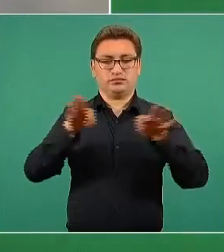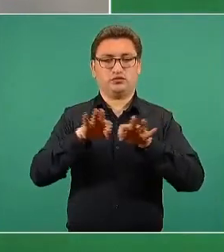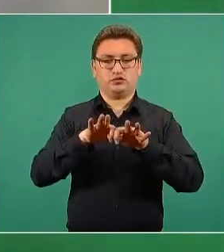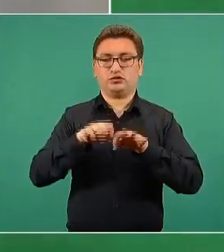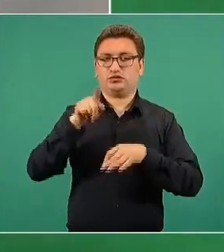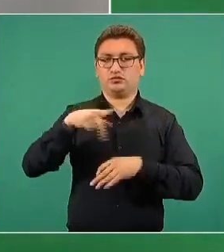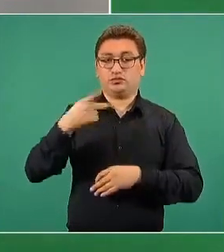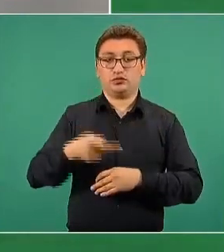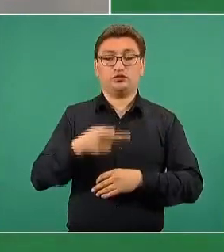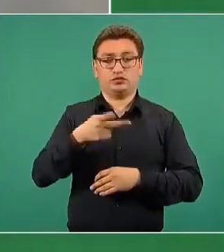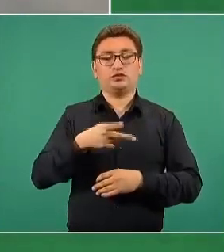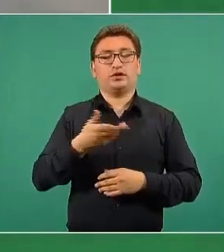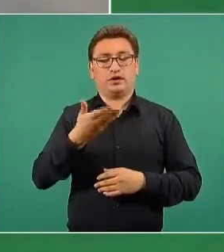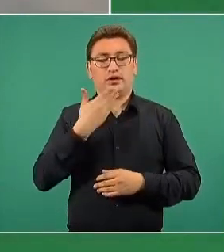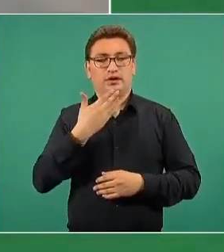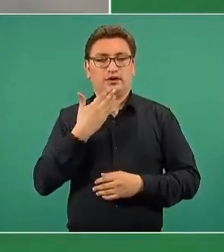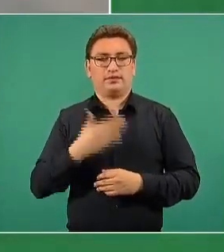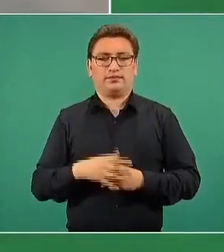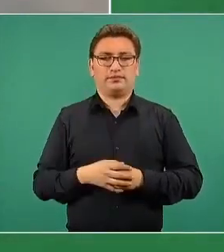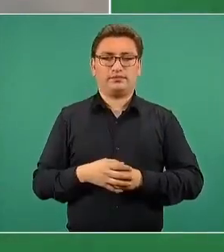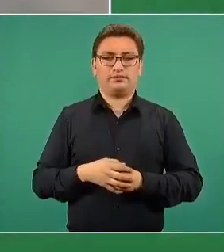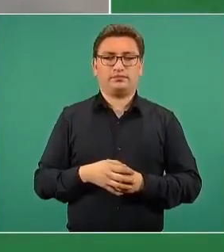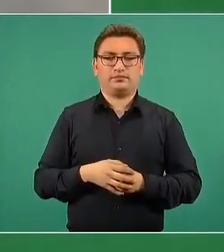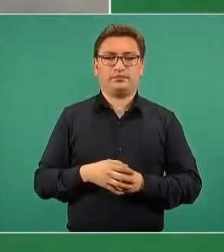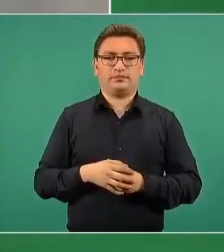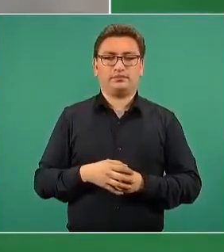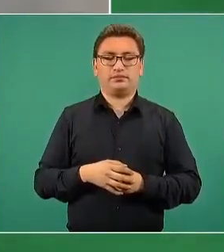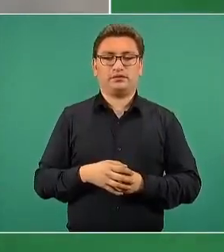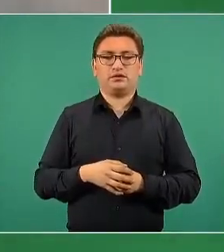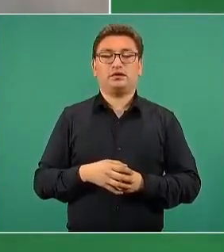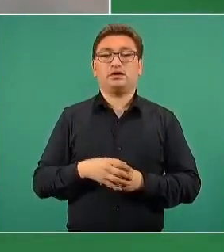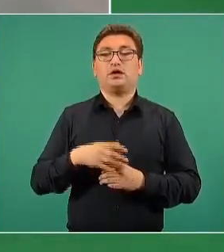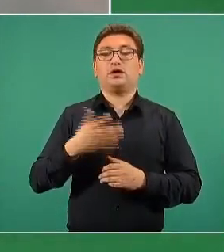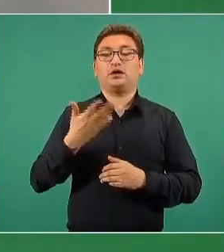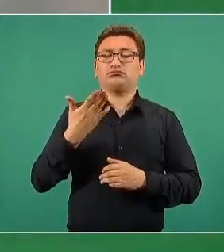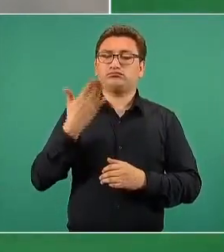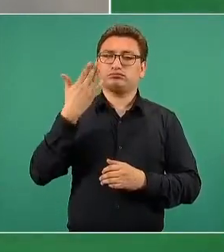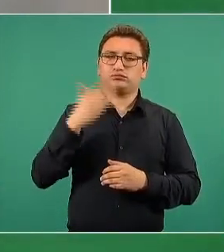tus preguntas y comentario.